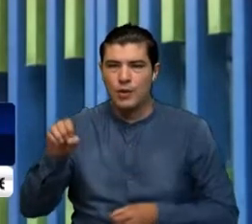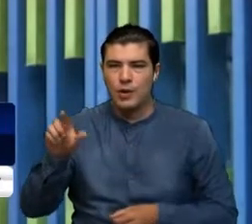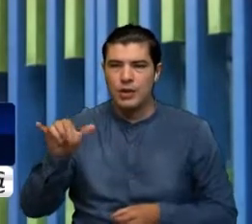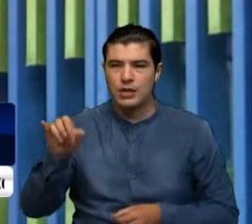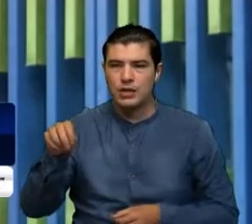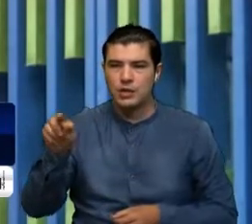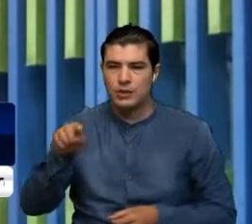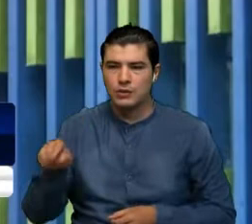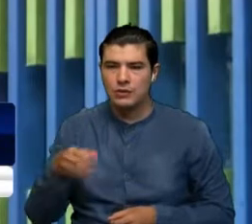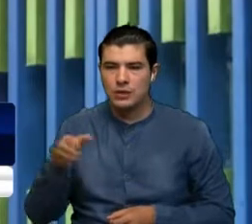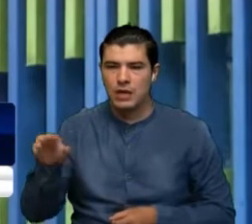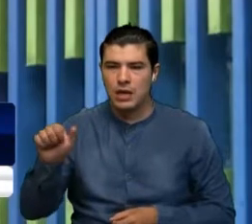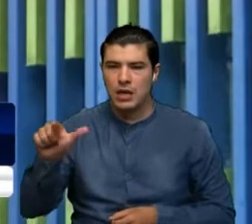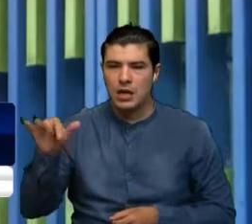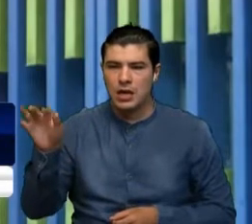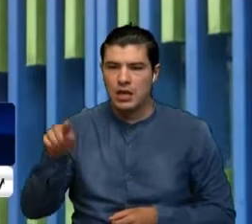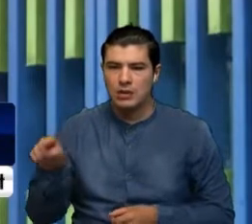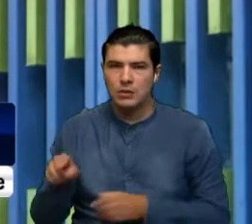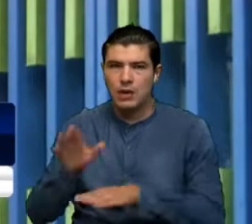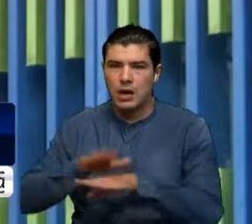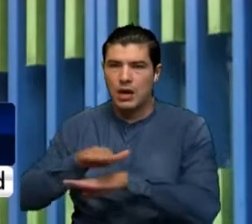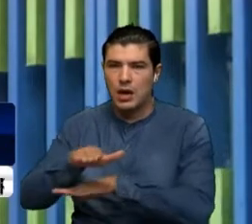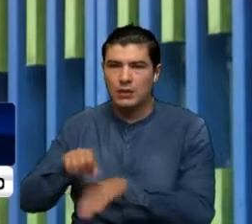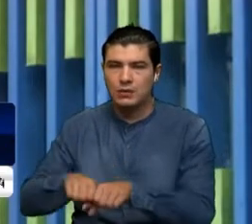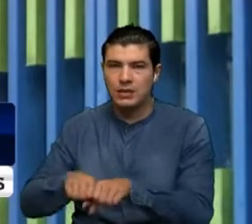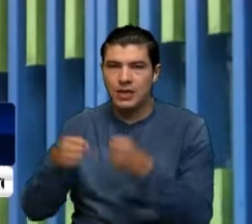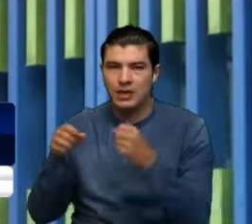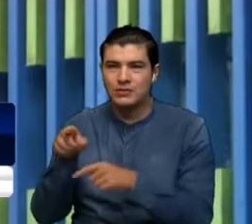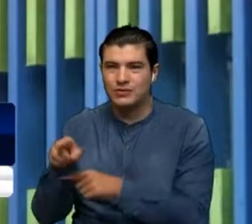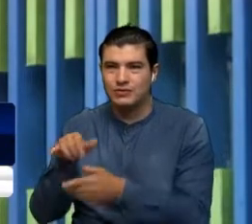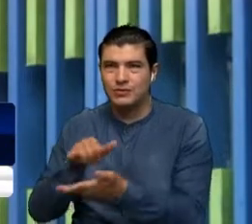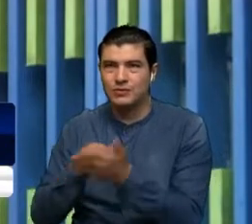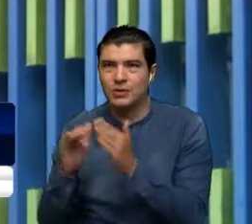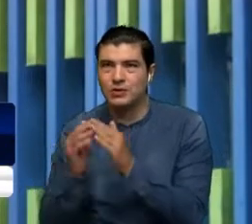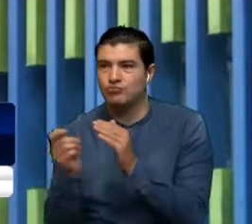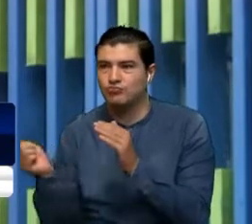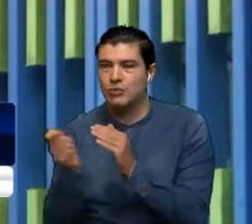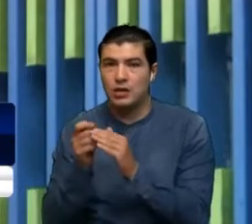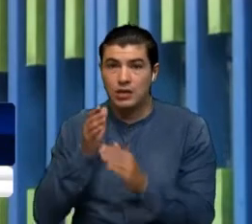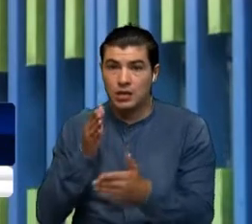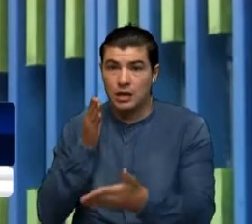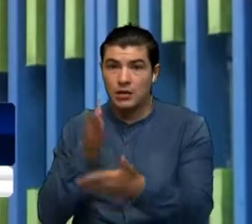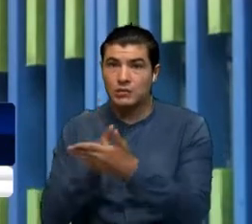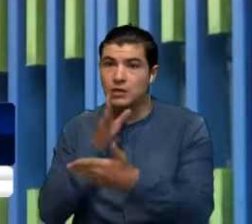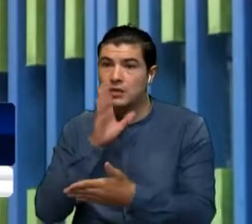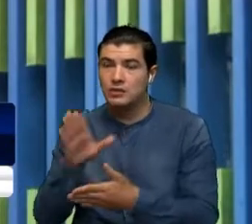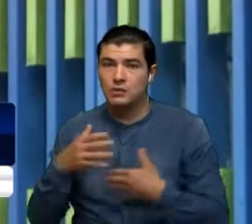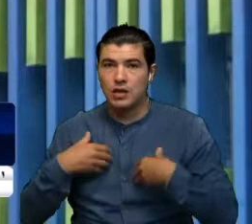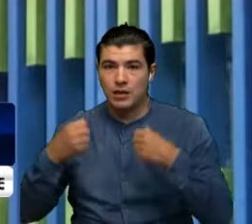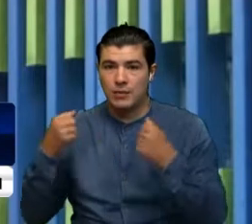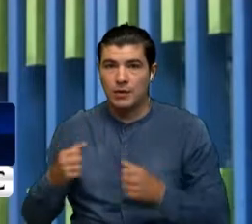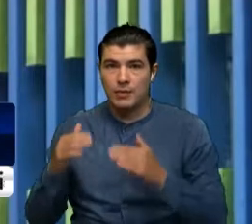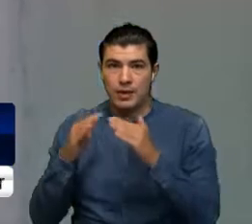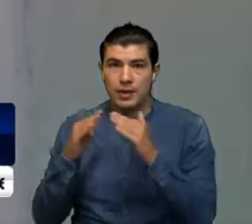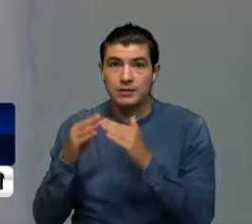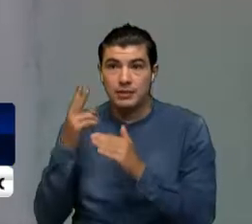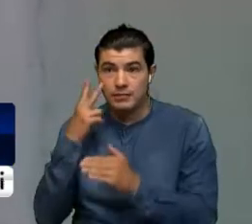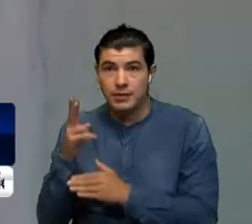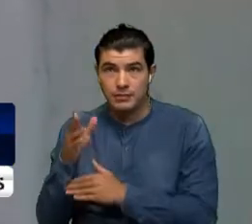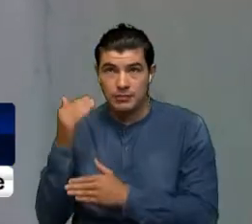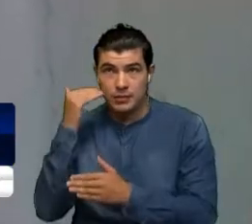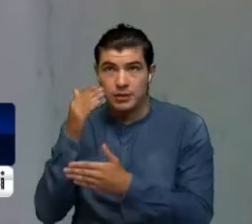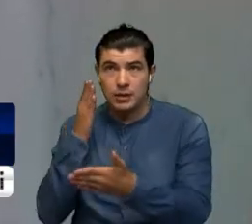está causando graves daños a una vivienda que queda justo al lado la denuncia la hace la dueña de esta propiedad